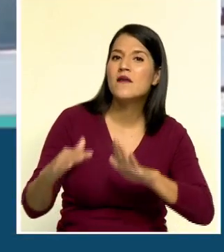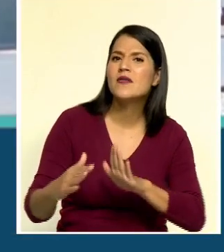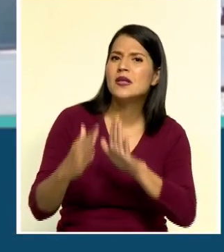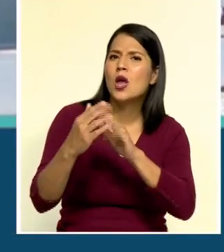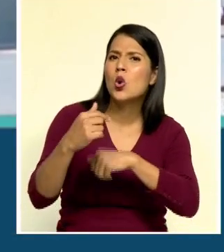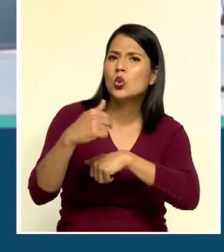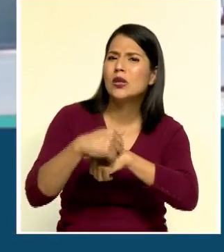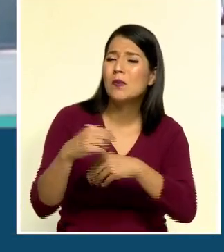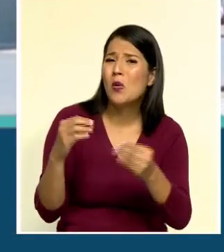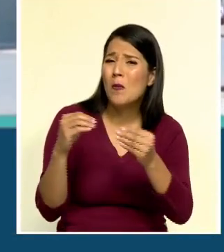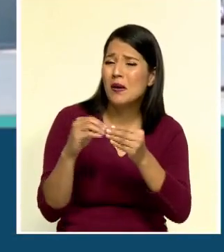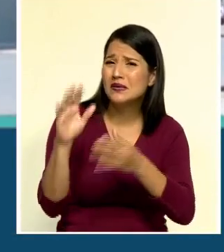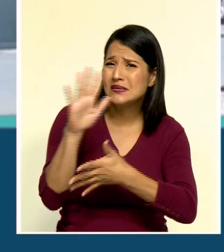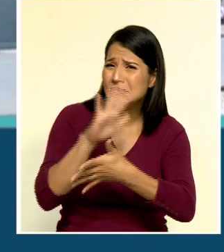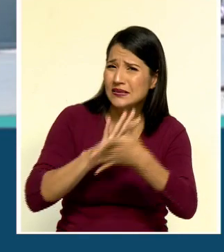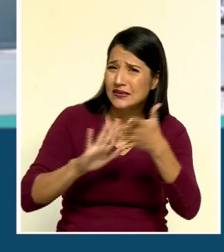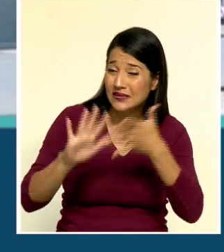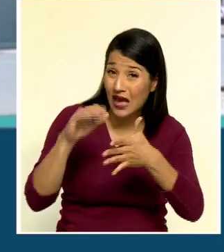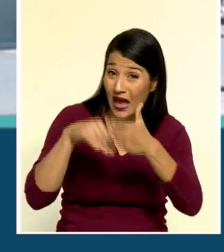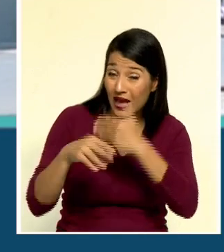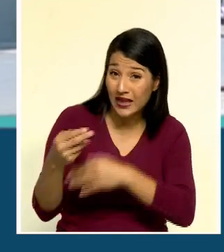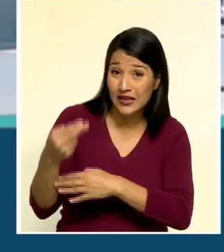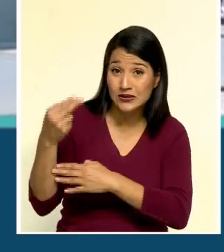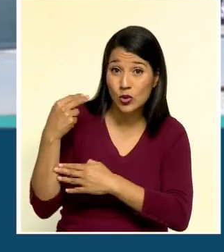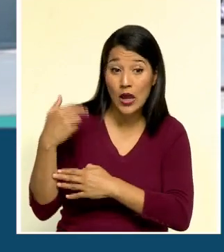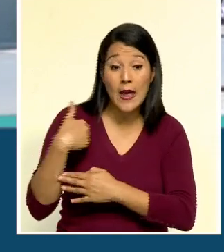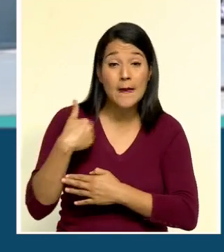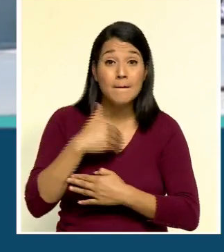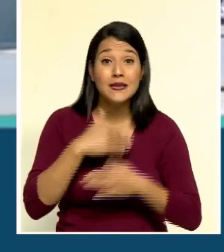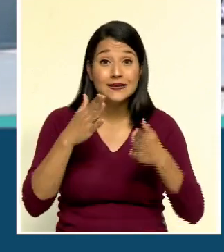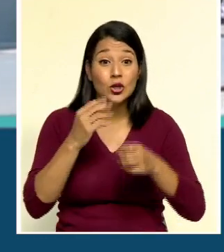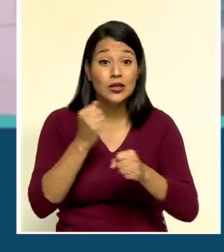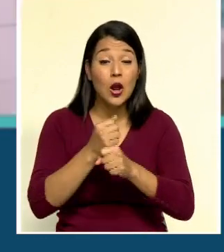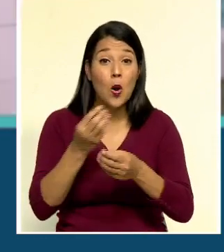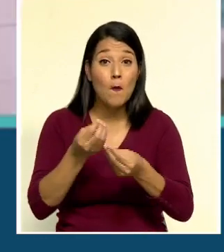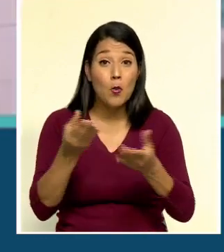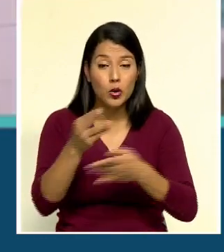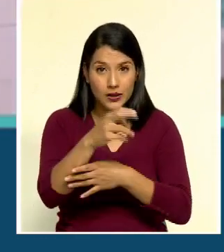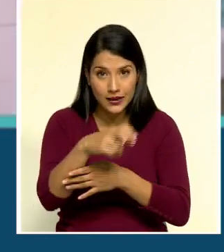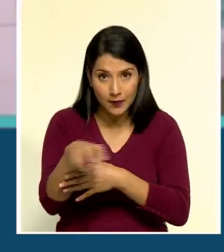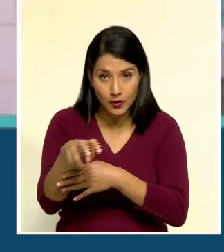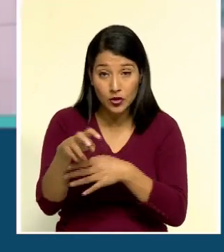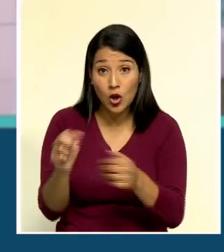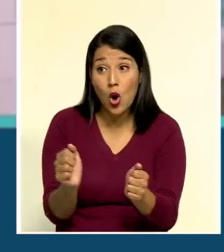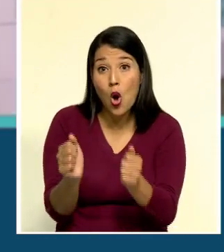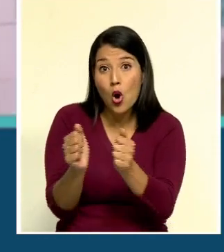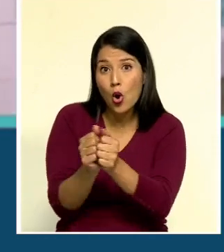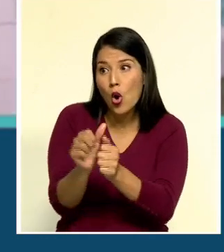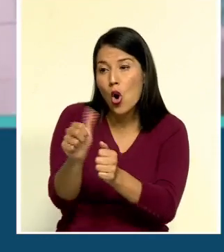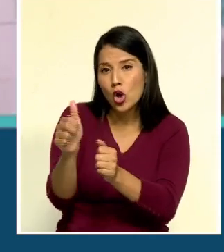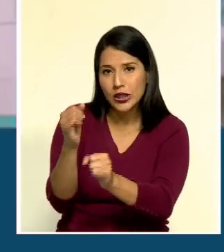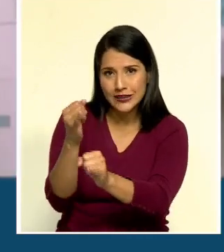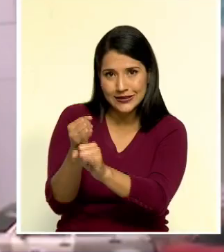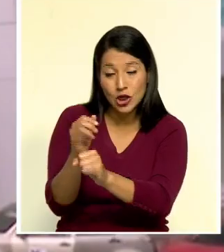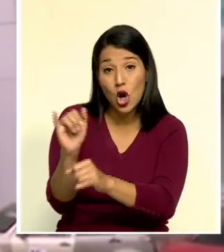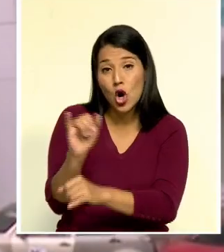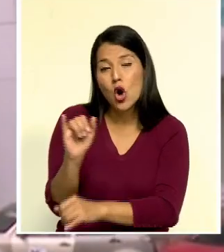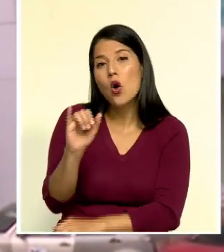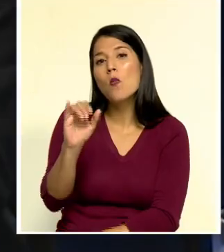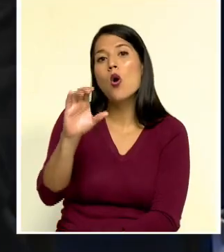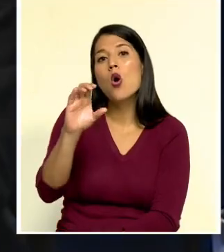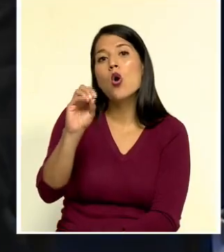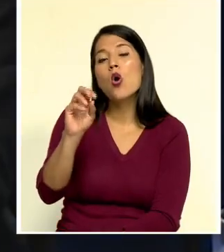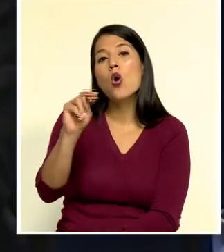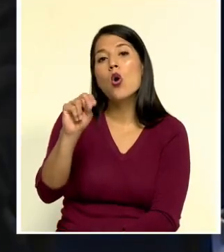Más turbulentos de la historia política, el Ministerio de Obras Públicas y Transporte, con sus órganos adscritos como el Consejo Nacional de